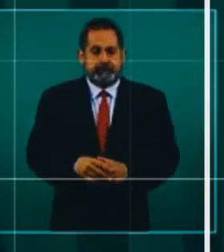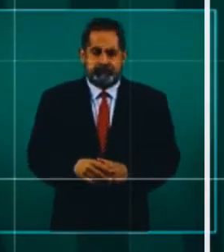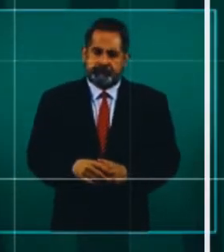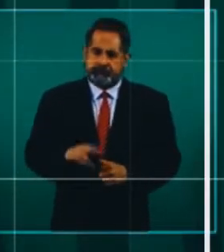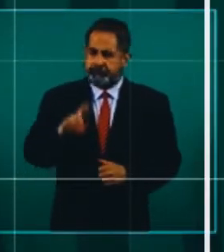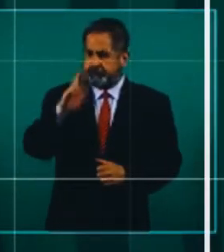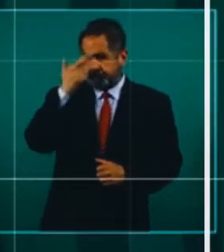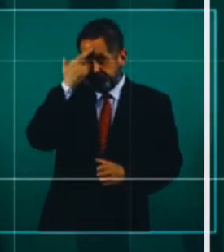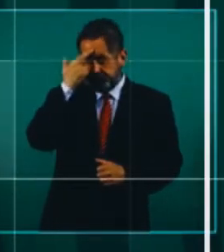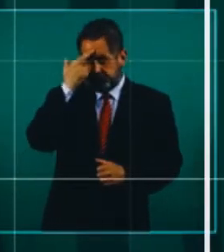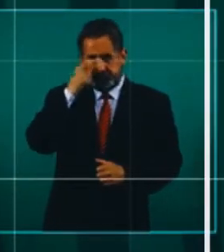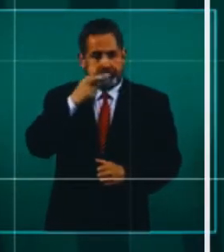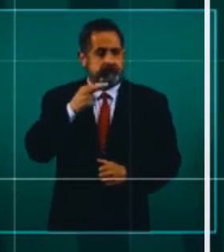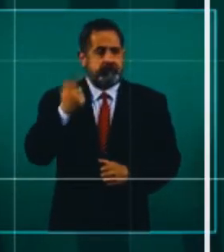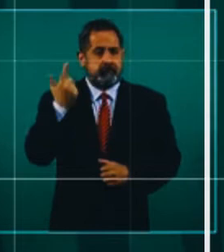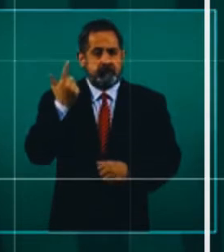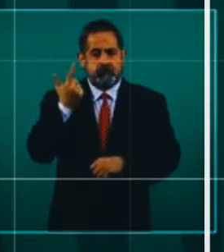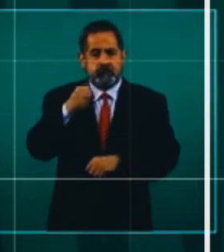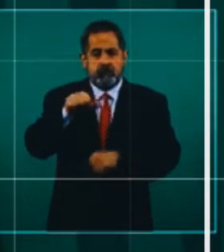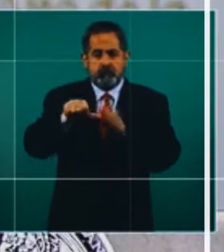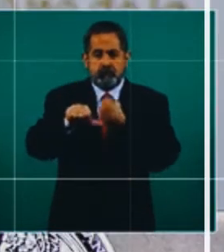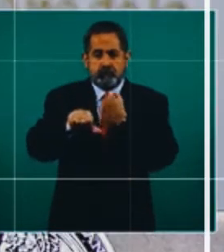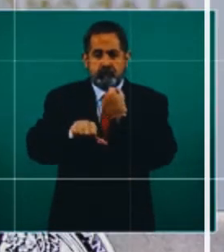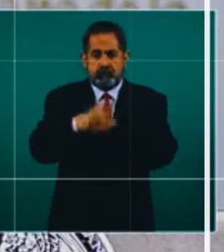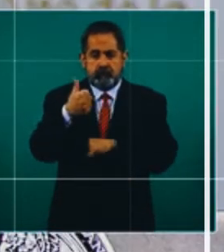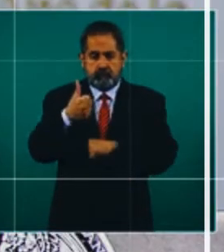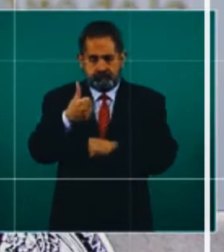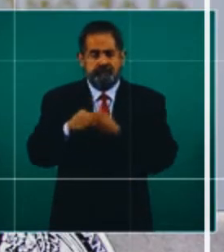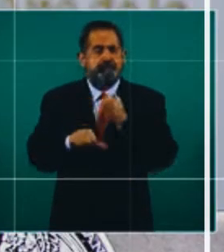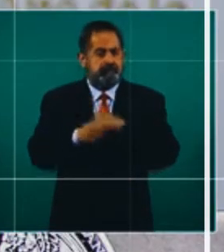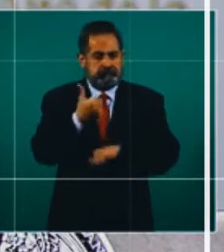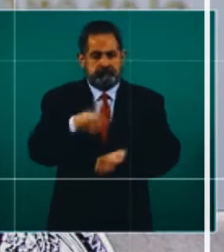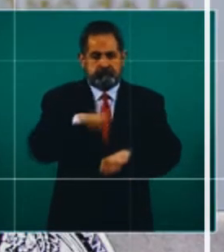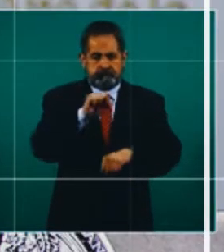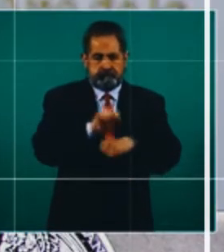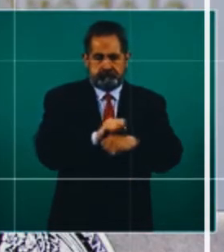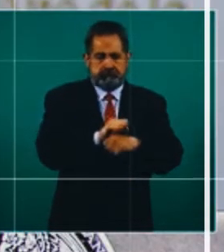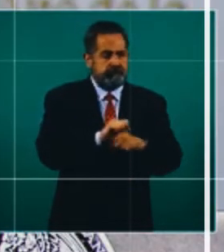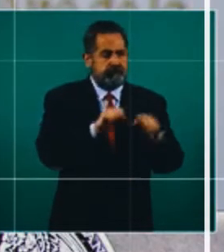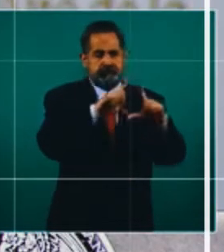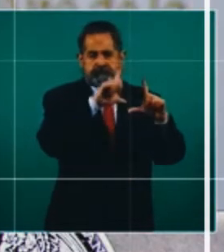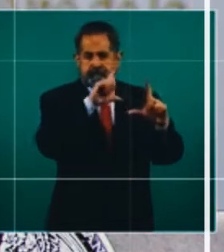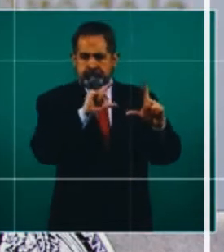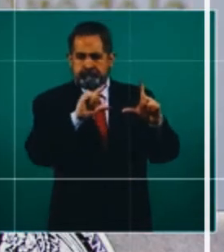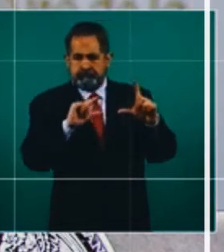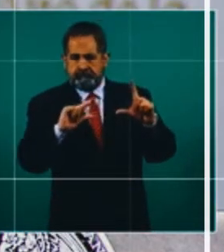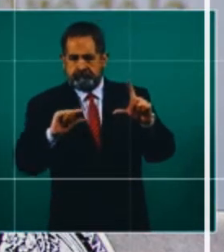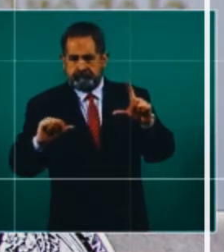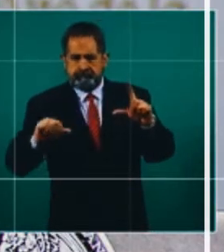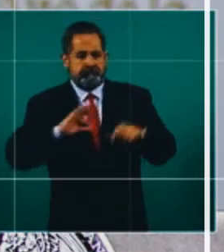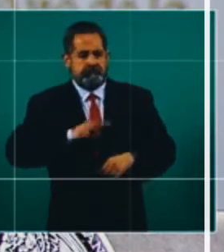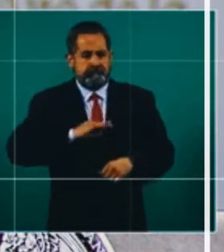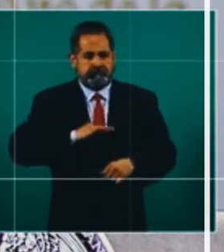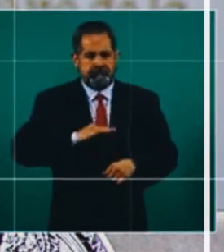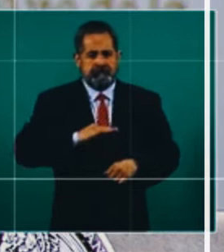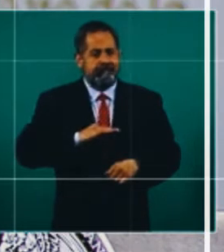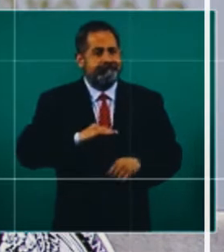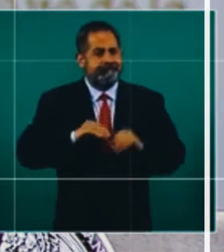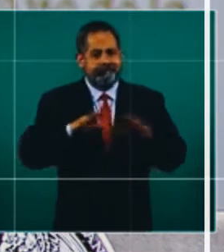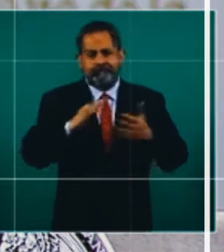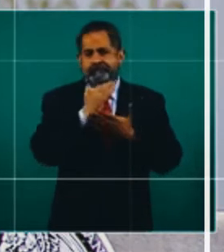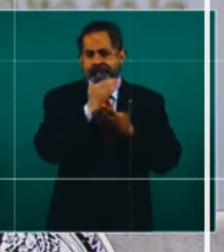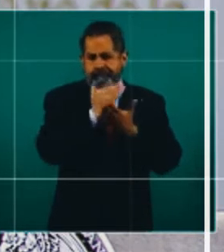llevamos 11 semanas de reducción de la epidemia, que se muestran en esta gráfica, y que la reducción ya